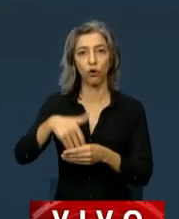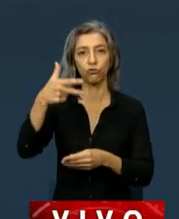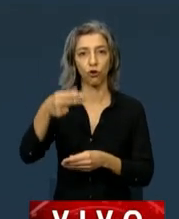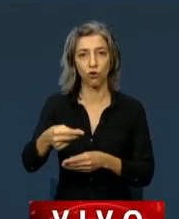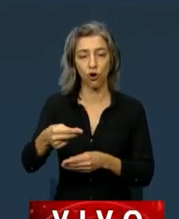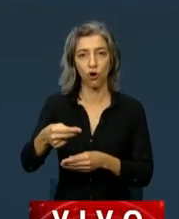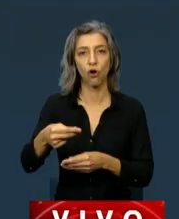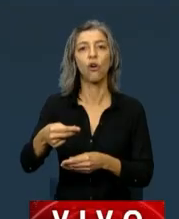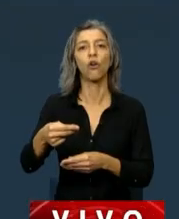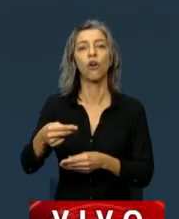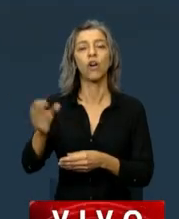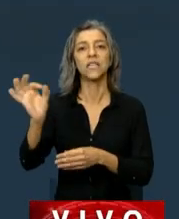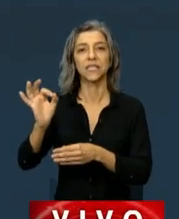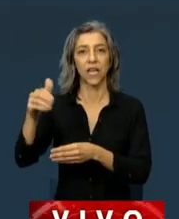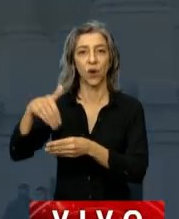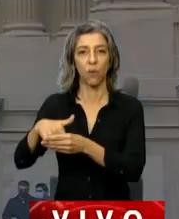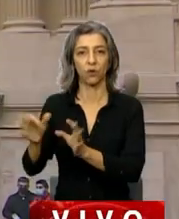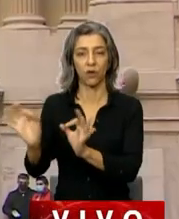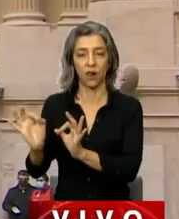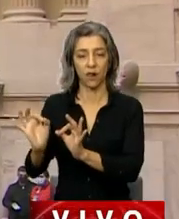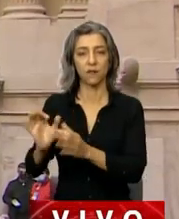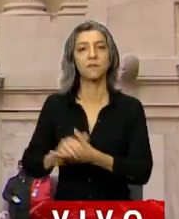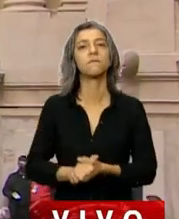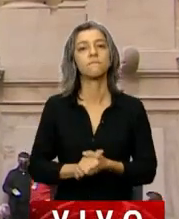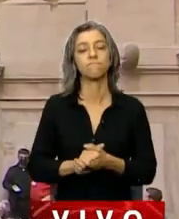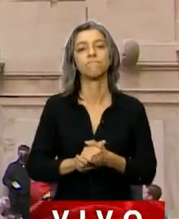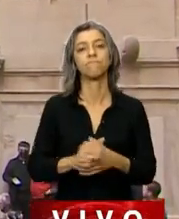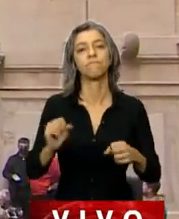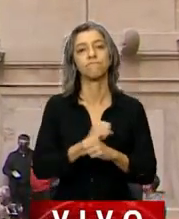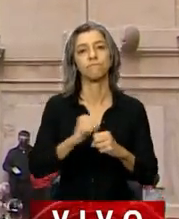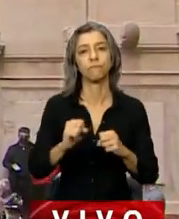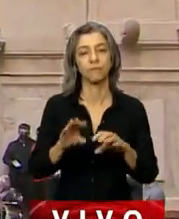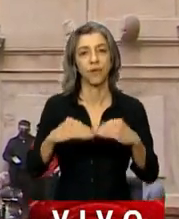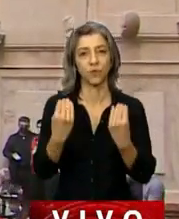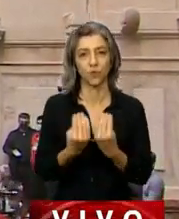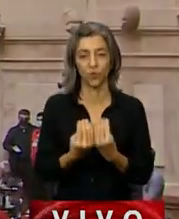0 abstenciones. Resulta afirmativo.